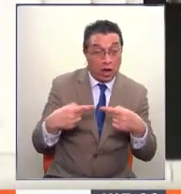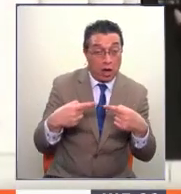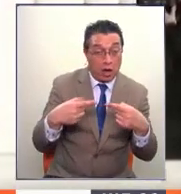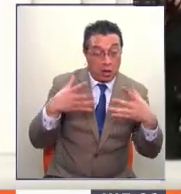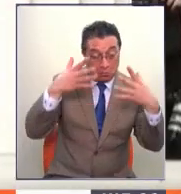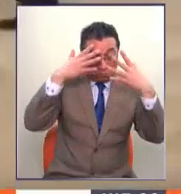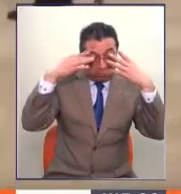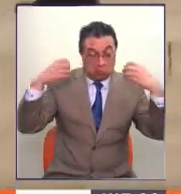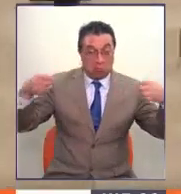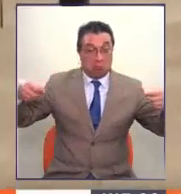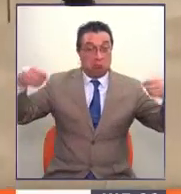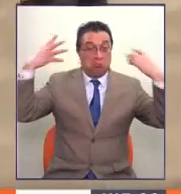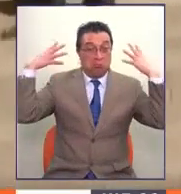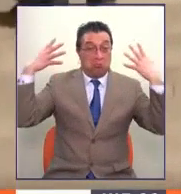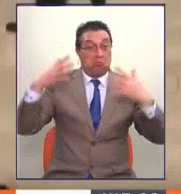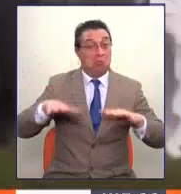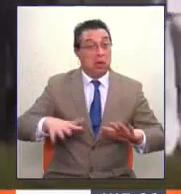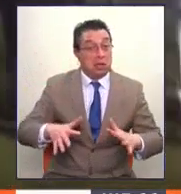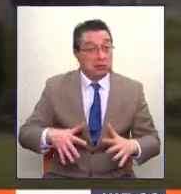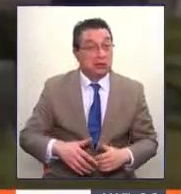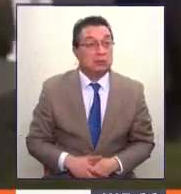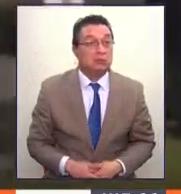el pasado.